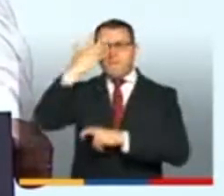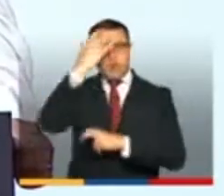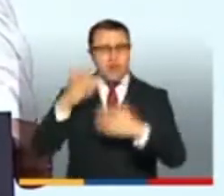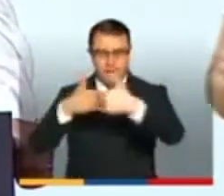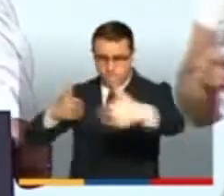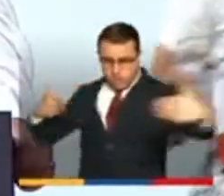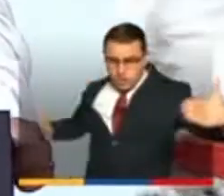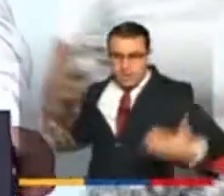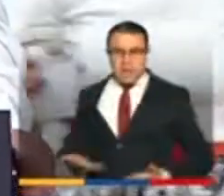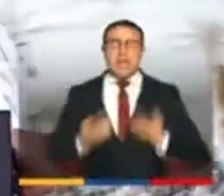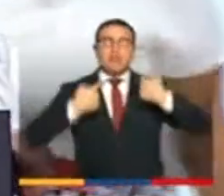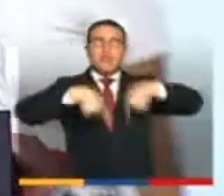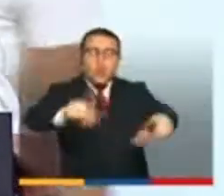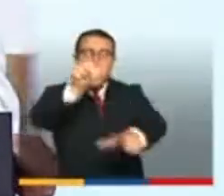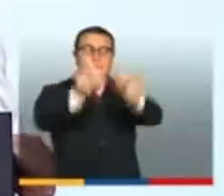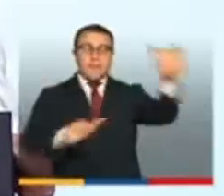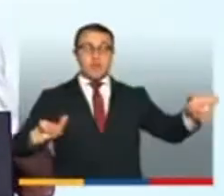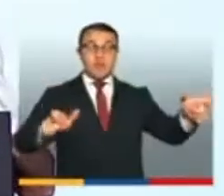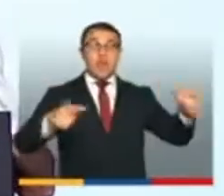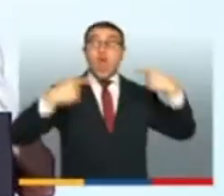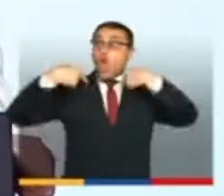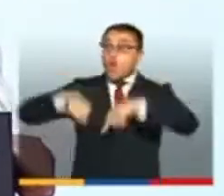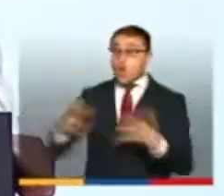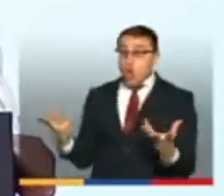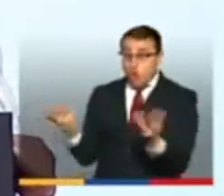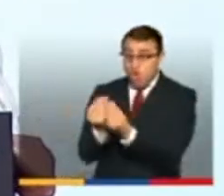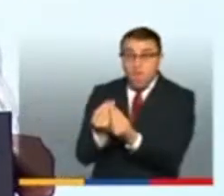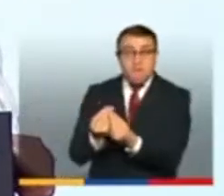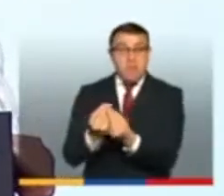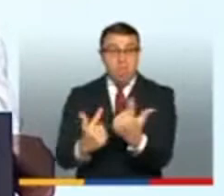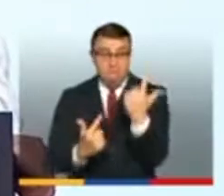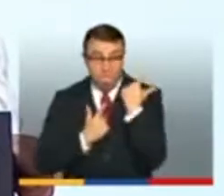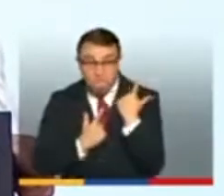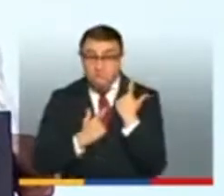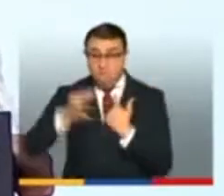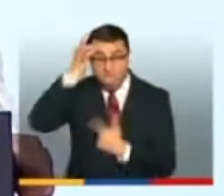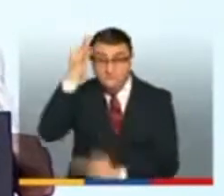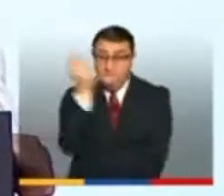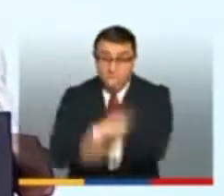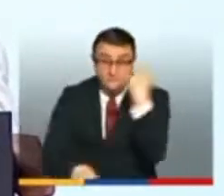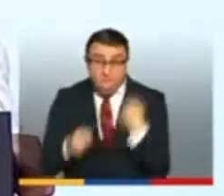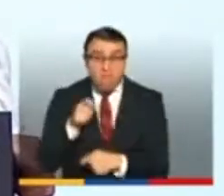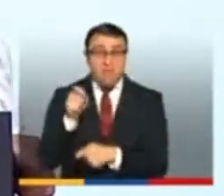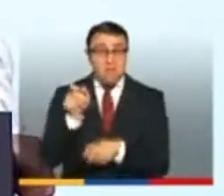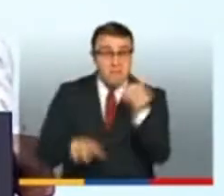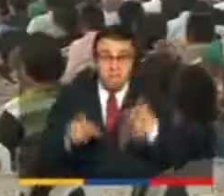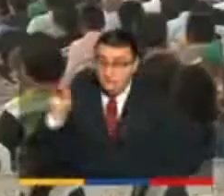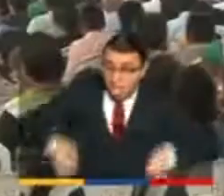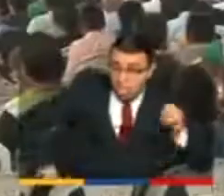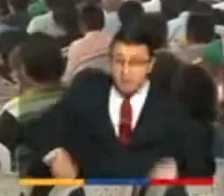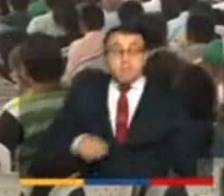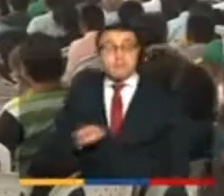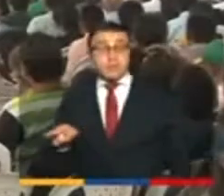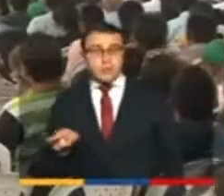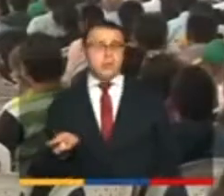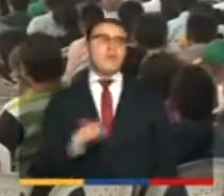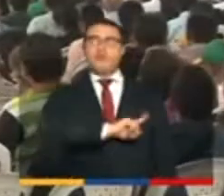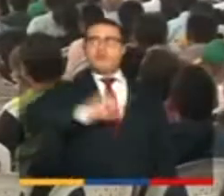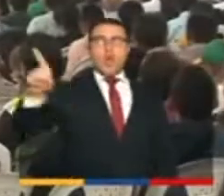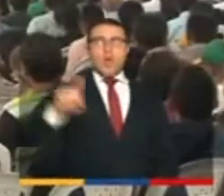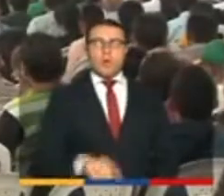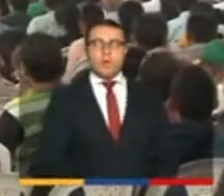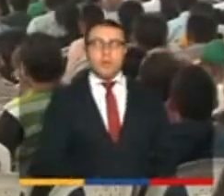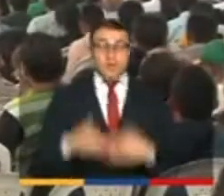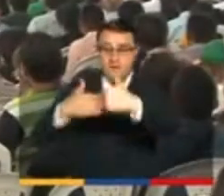no para las mafias y siendo de la gente esta frontera estoy